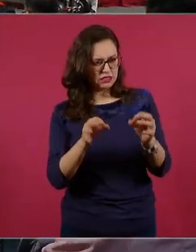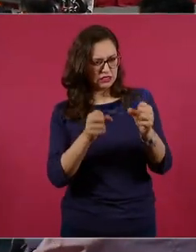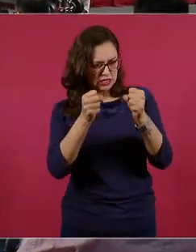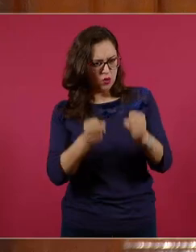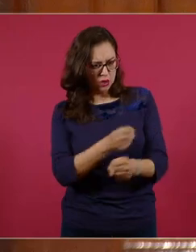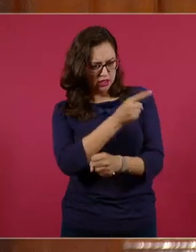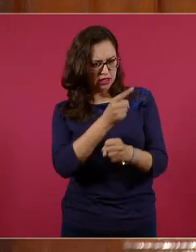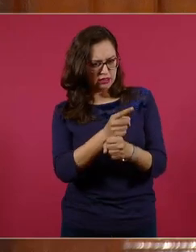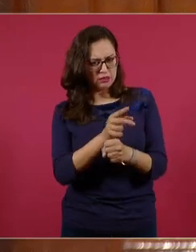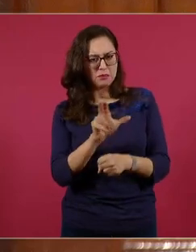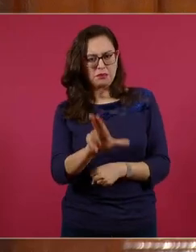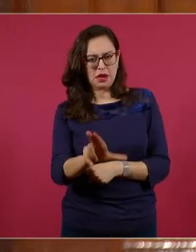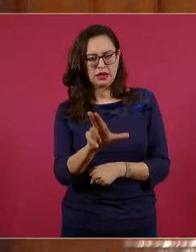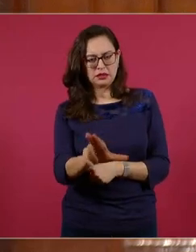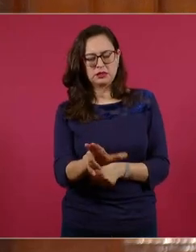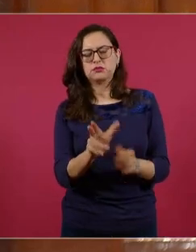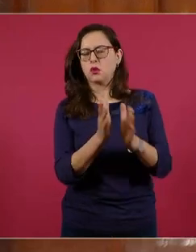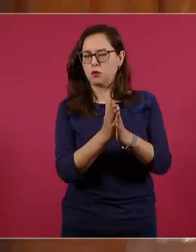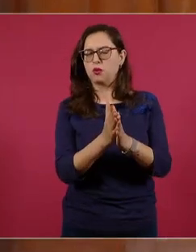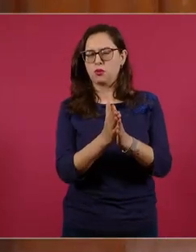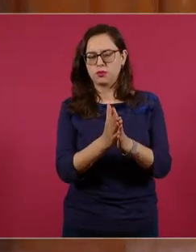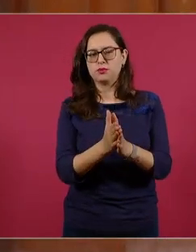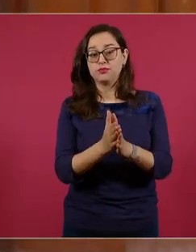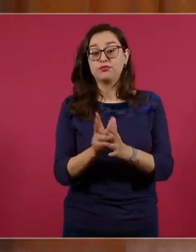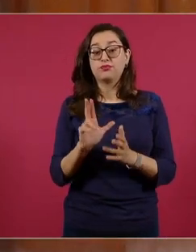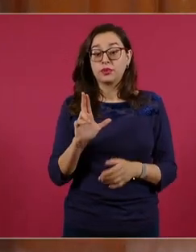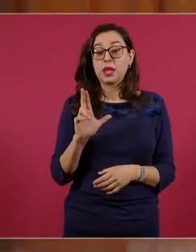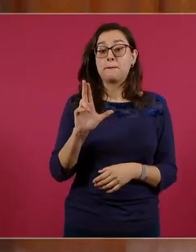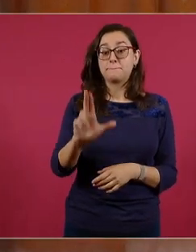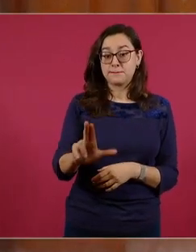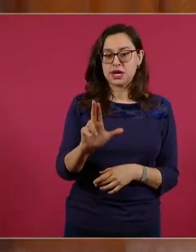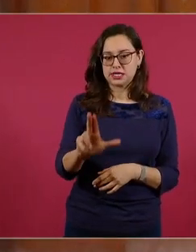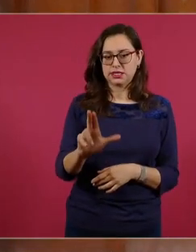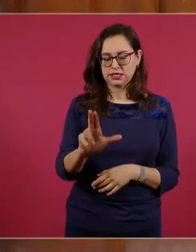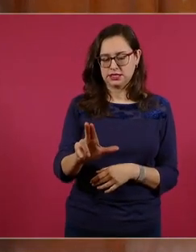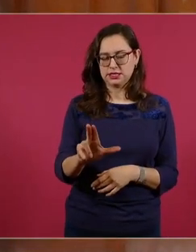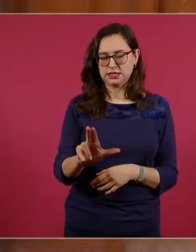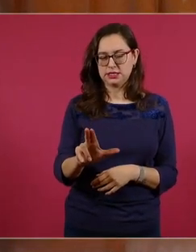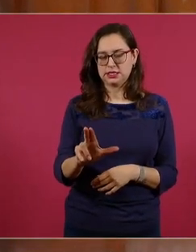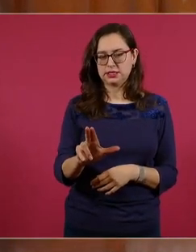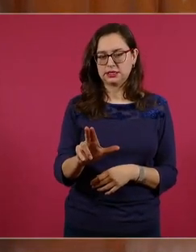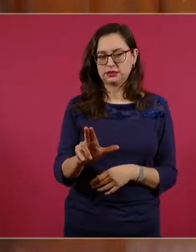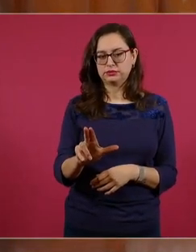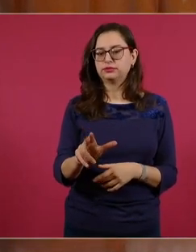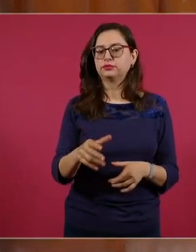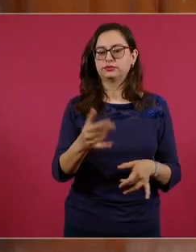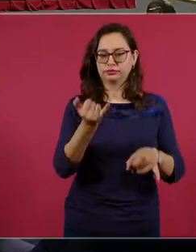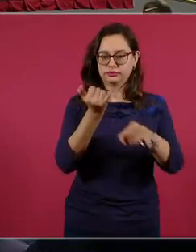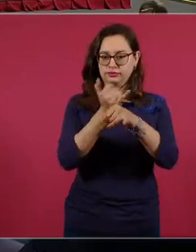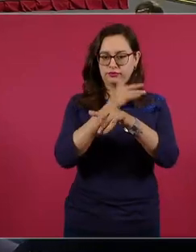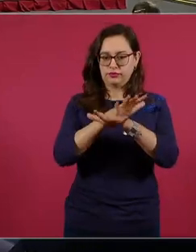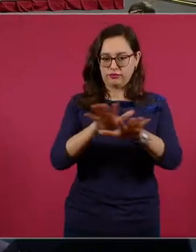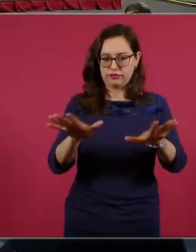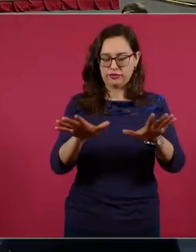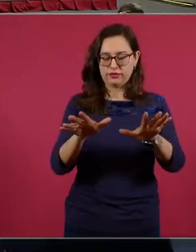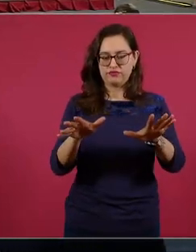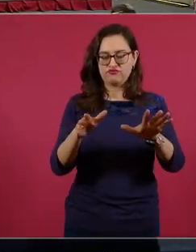seguridad, en la sección de cero impunidad, que se den a conocer estos